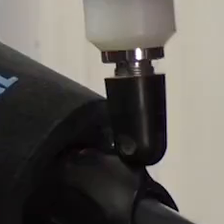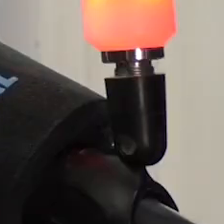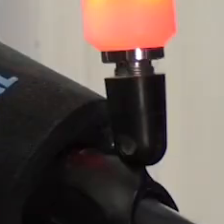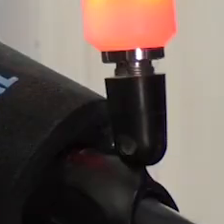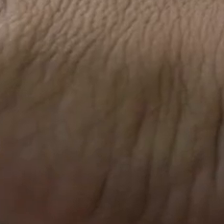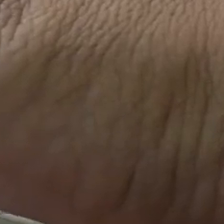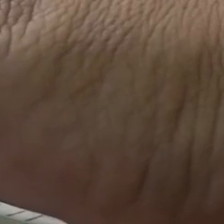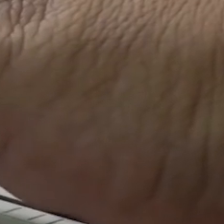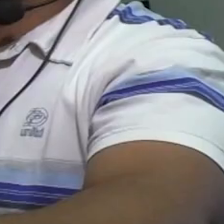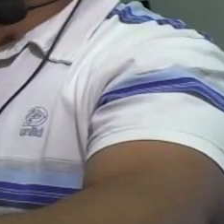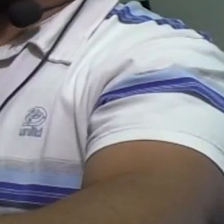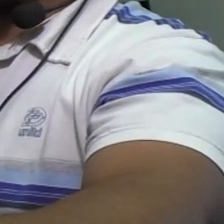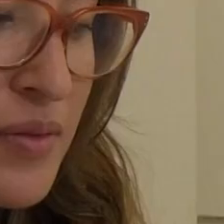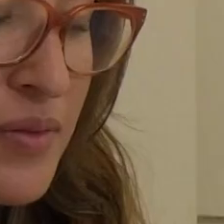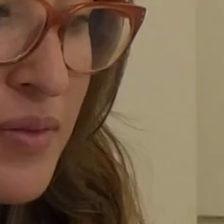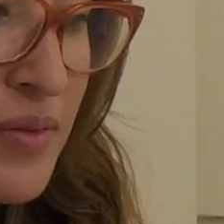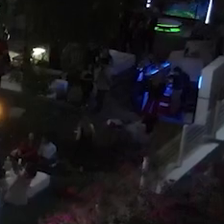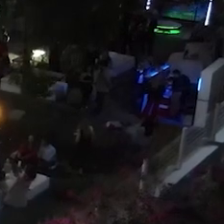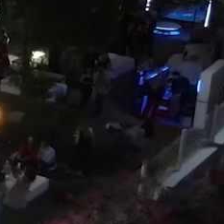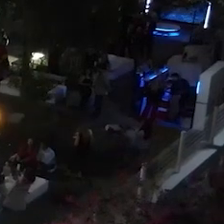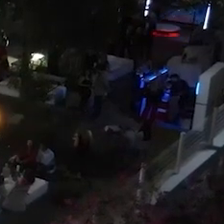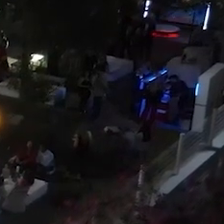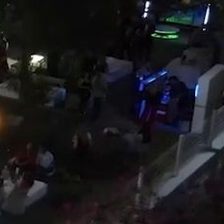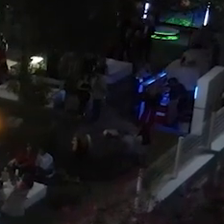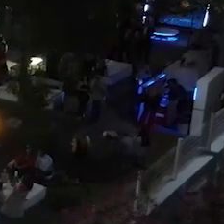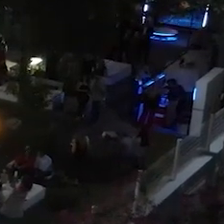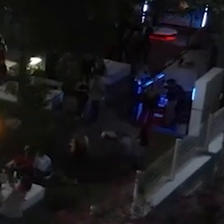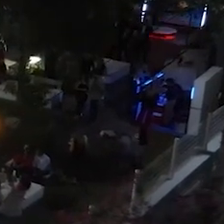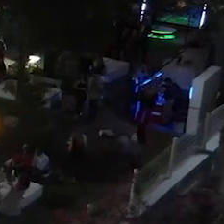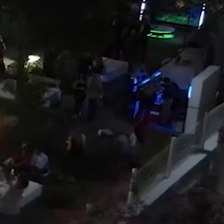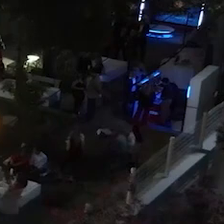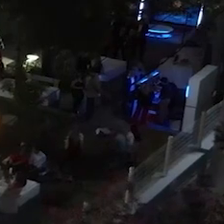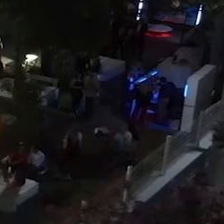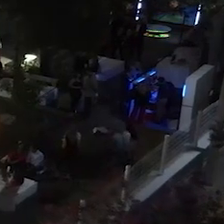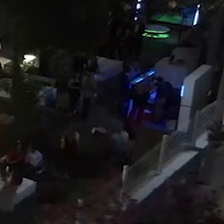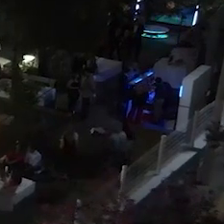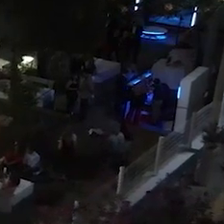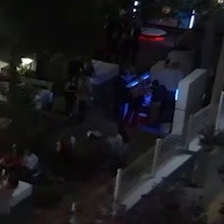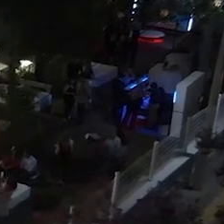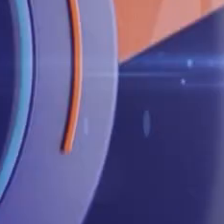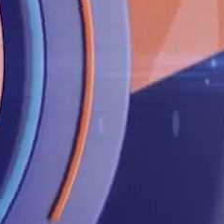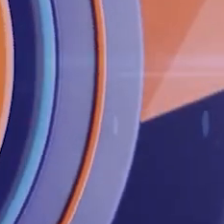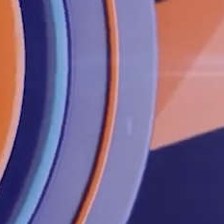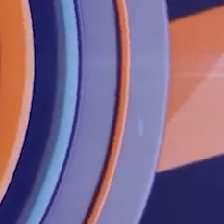Transmite desde el histórico Chalet Rapacioli, Resistencia, Chaco,